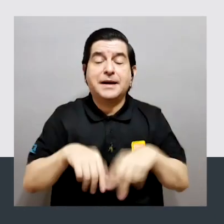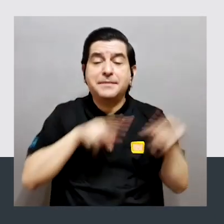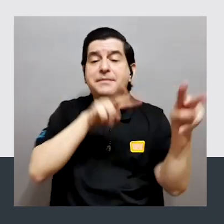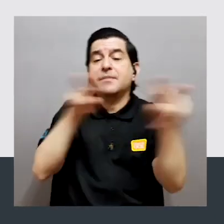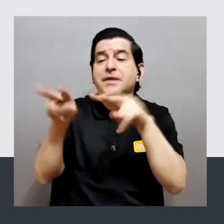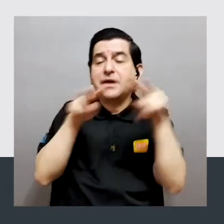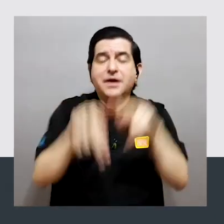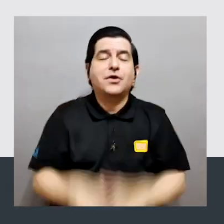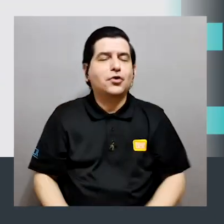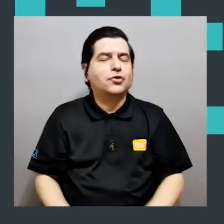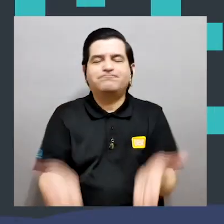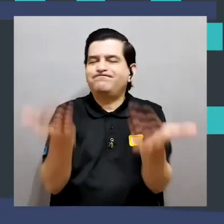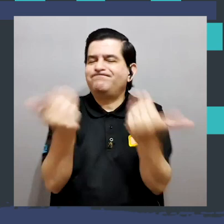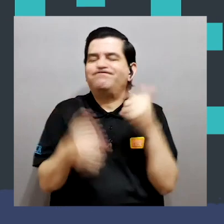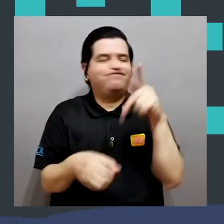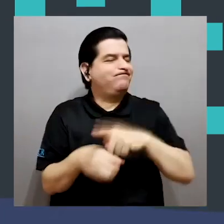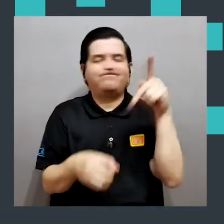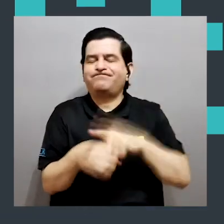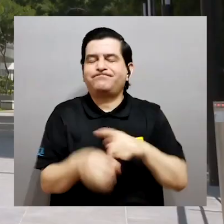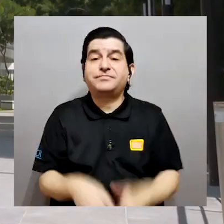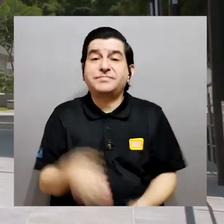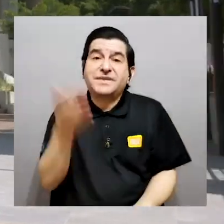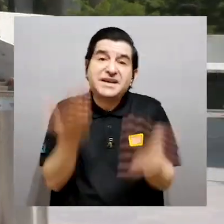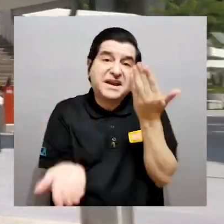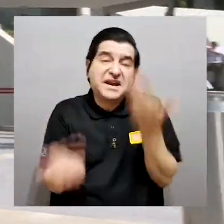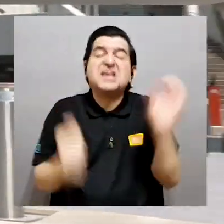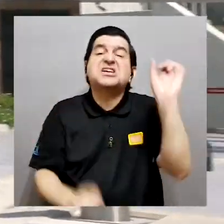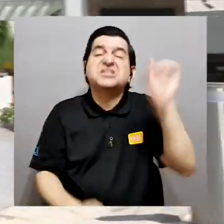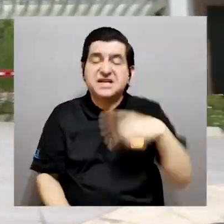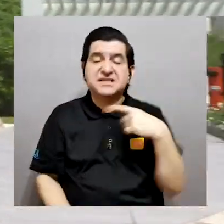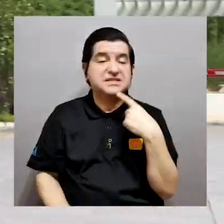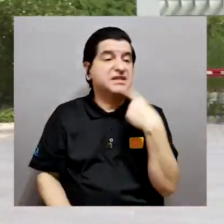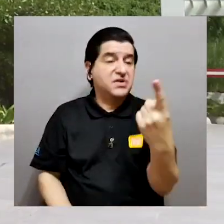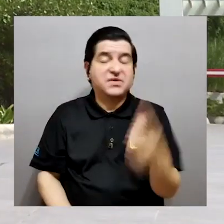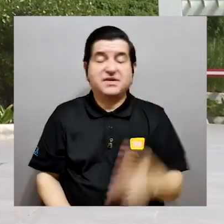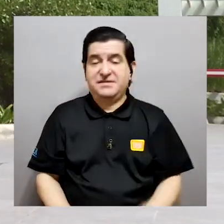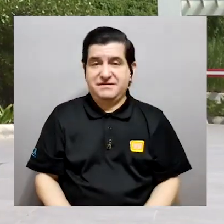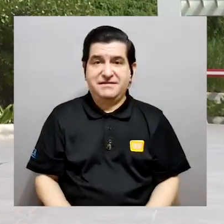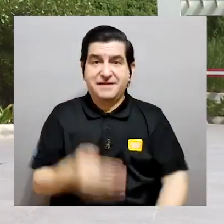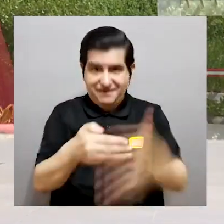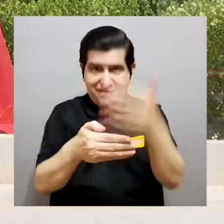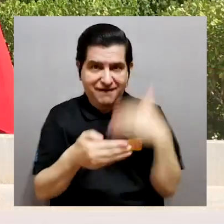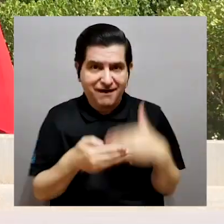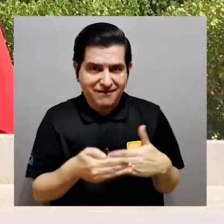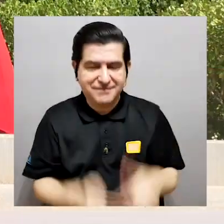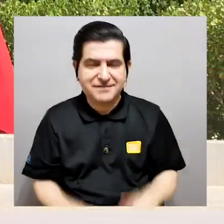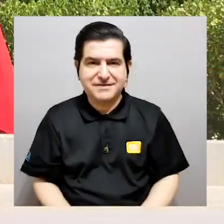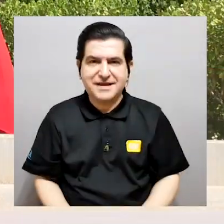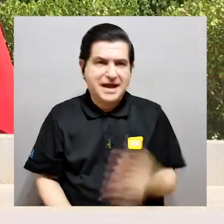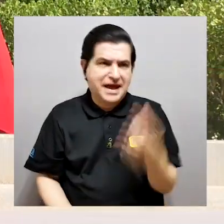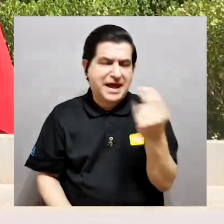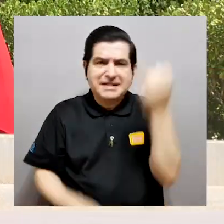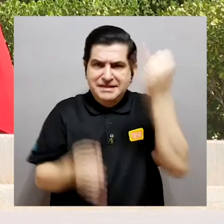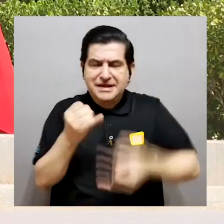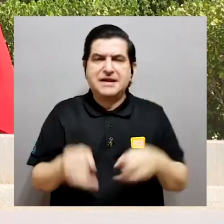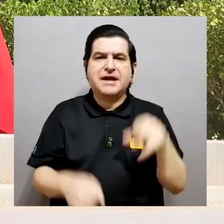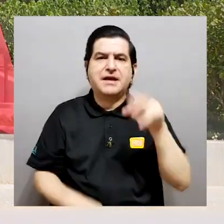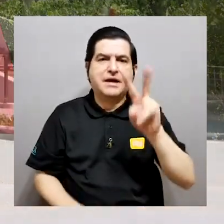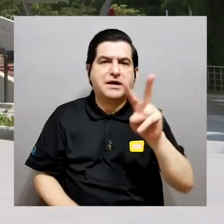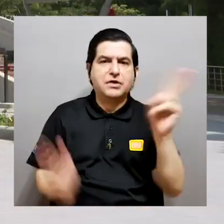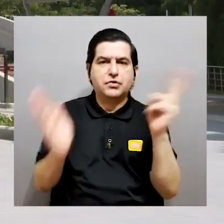pero el observatorio declinó participar. Probablemente sí, ese dato que yo le di de que la reserva se agota